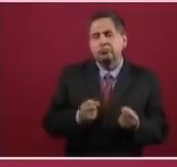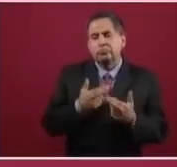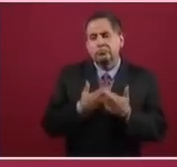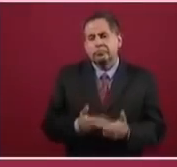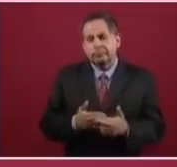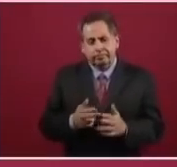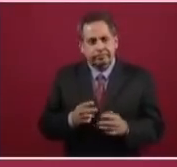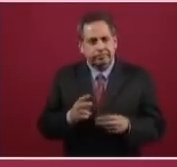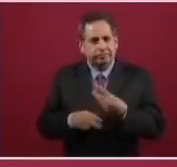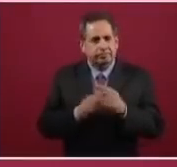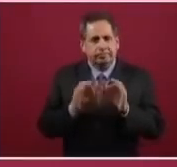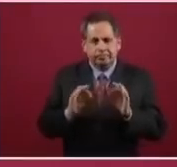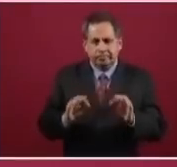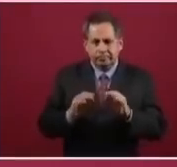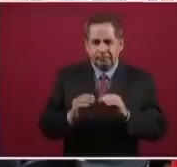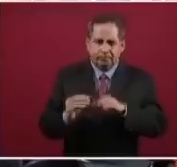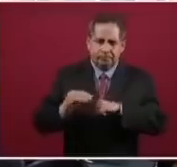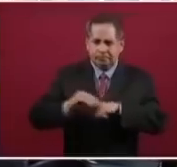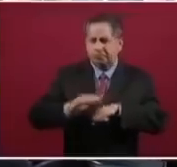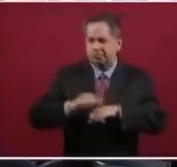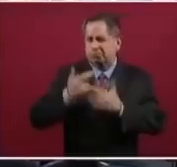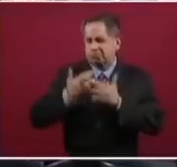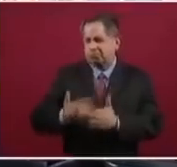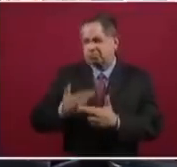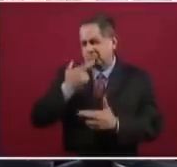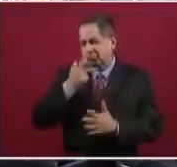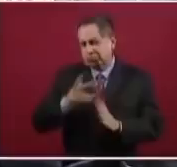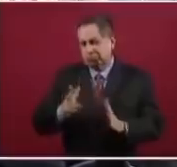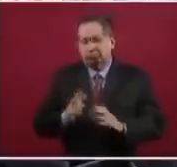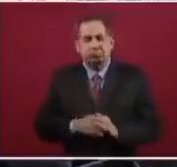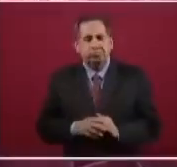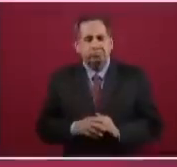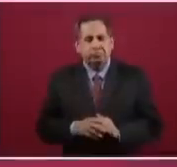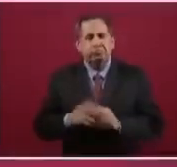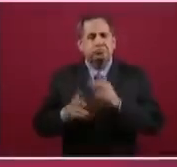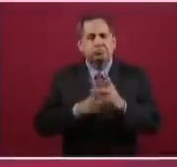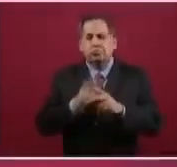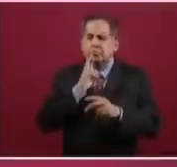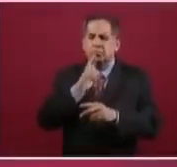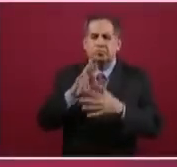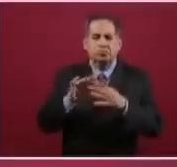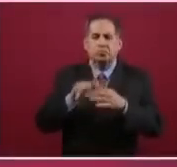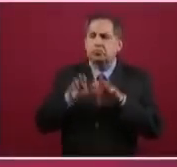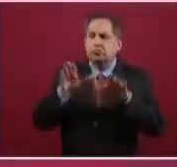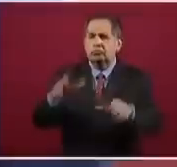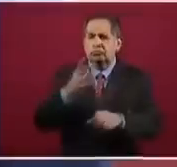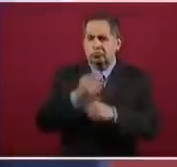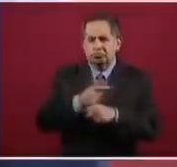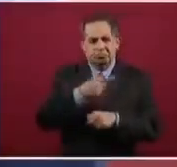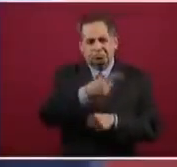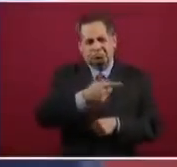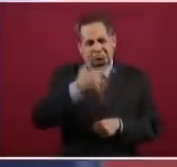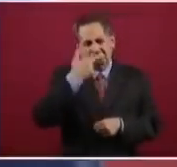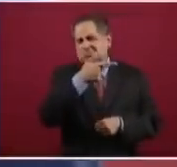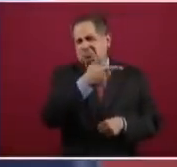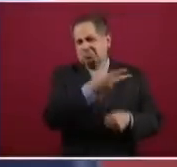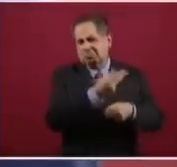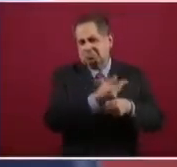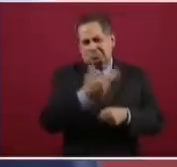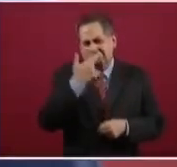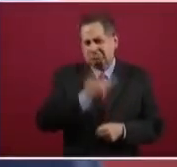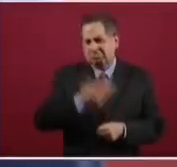vamos a aumentar el ahorro y vamos a tener resuelto lo del aeropuerto y mucho mejor